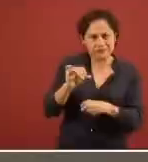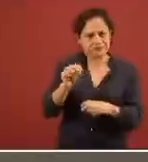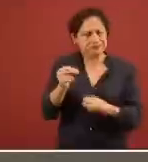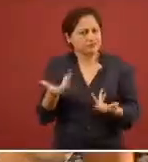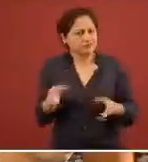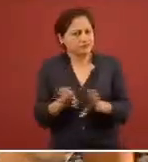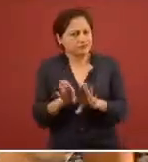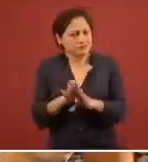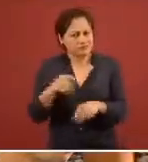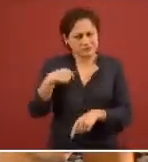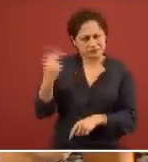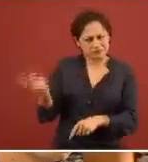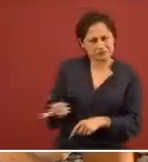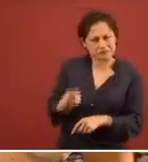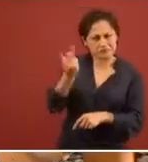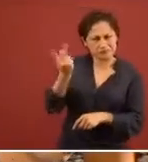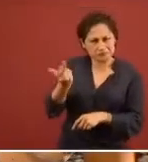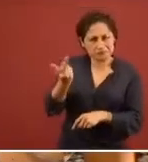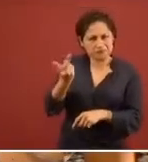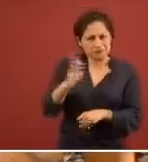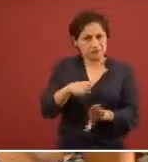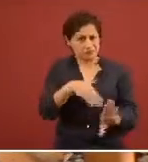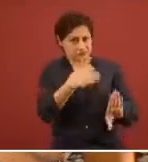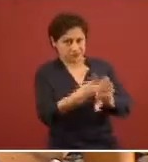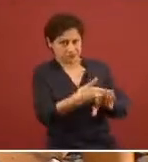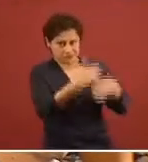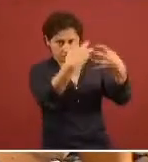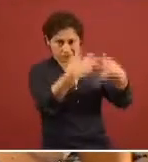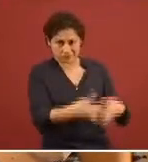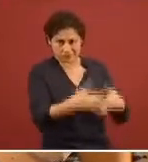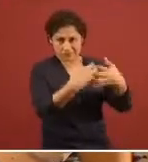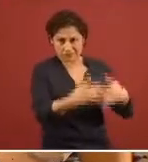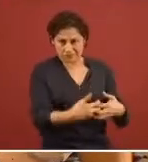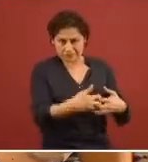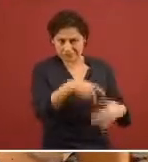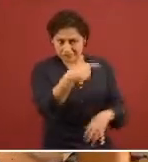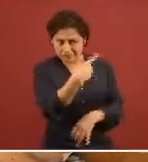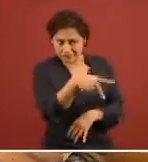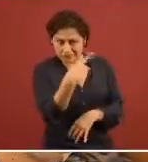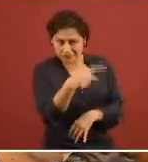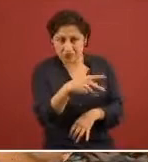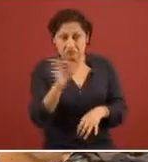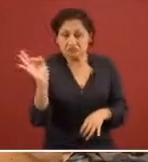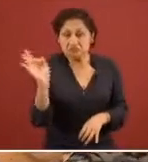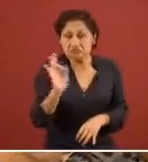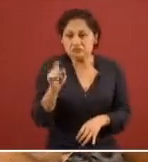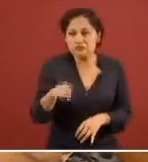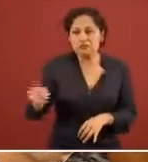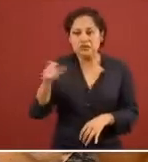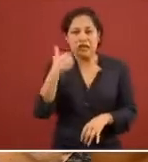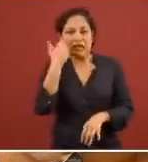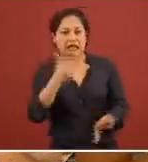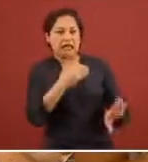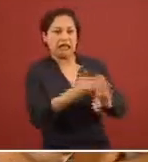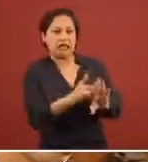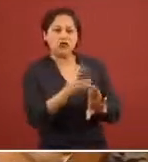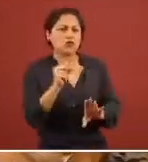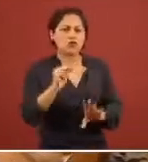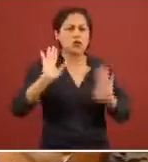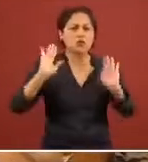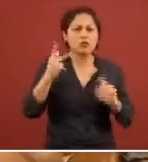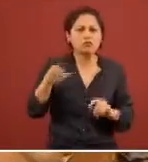¿No se está afectando de más a esta industria sin querer, tal vez? ¿Es necesaria